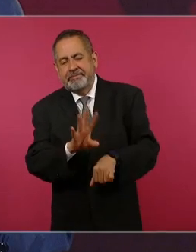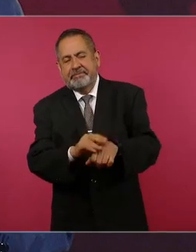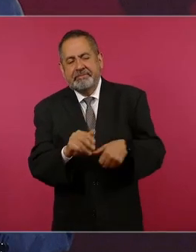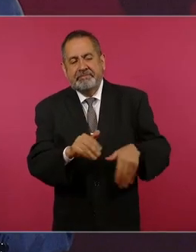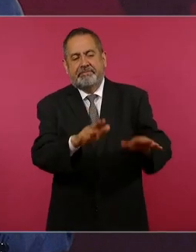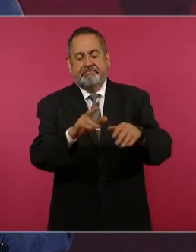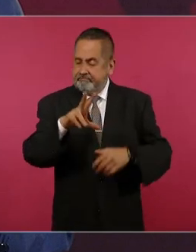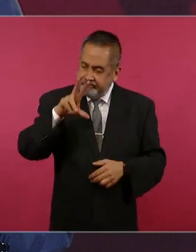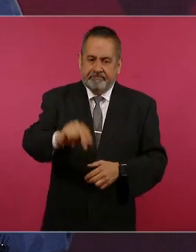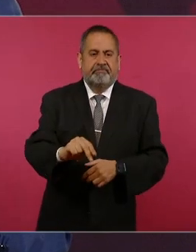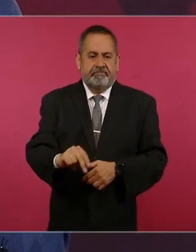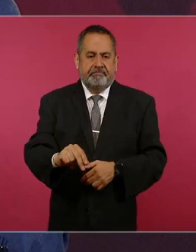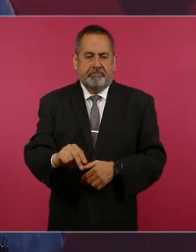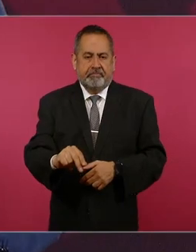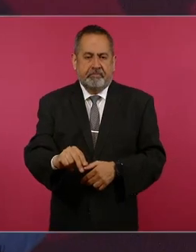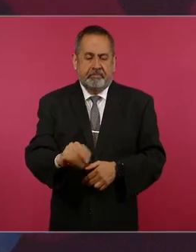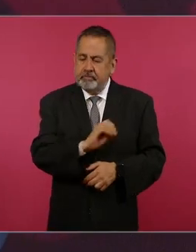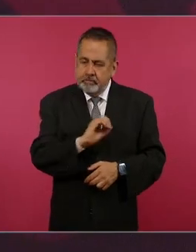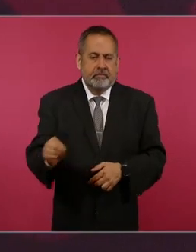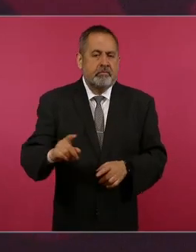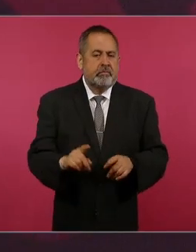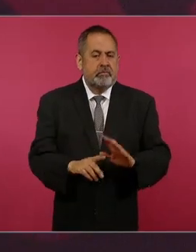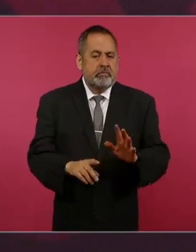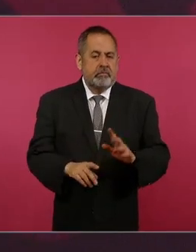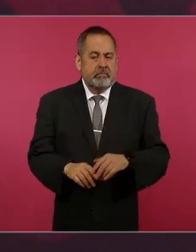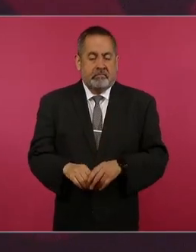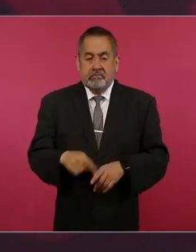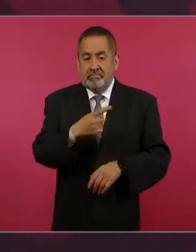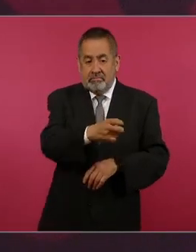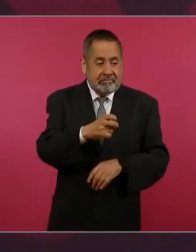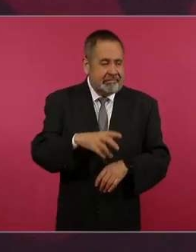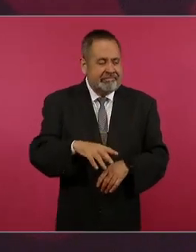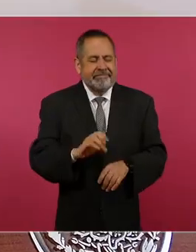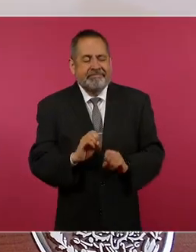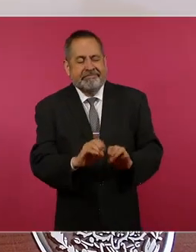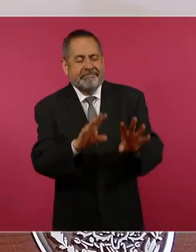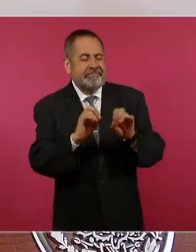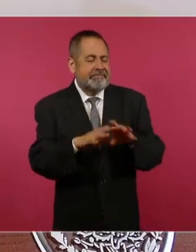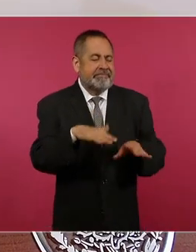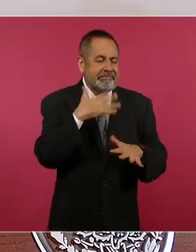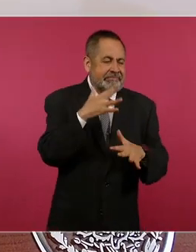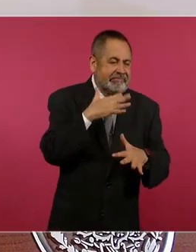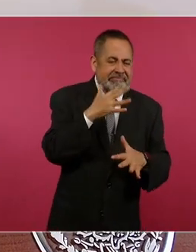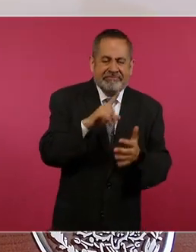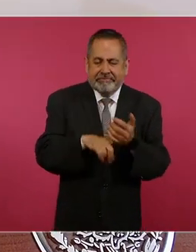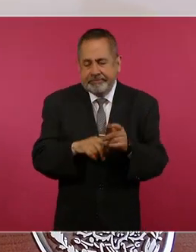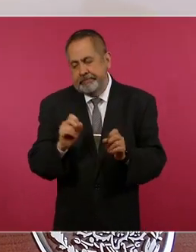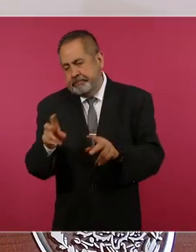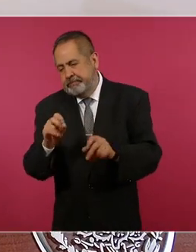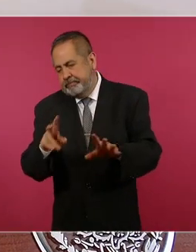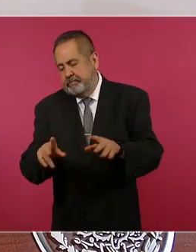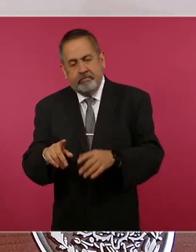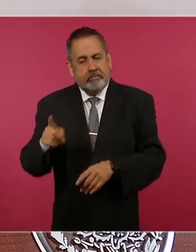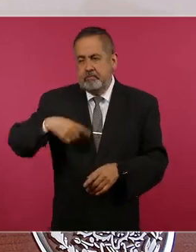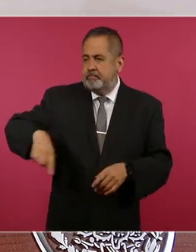No se hacía mucho daño la corrupción